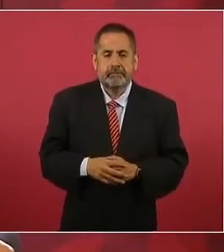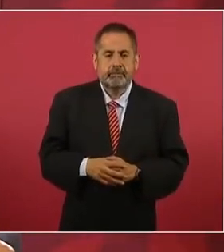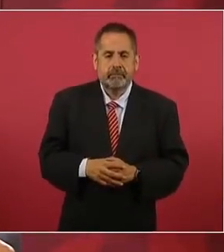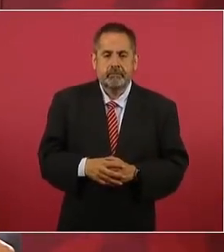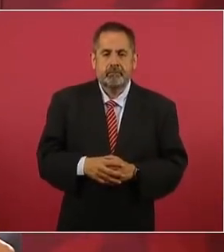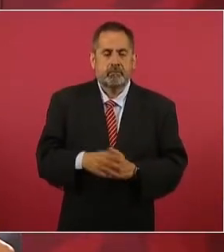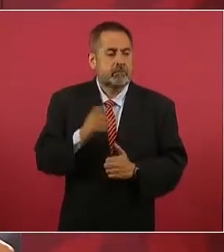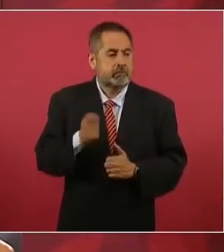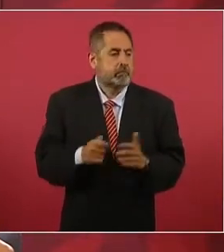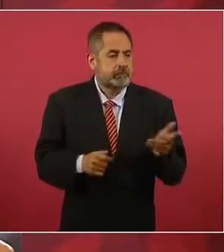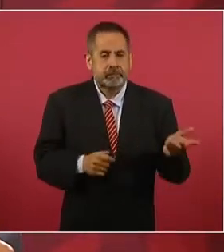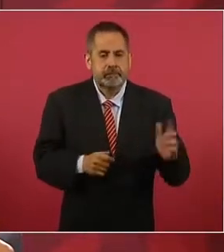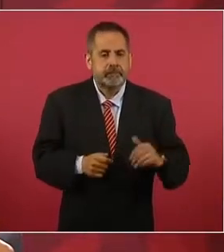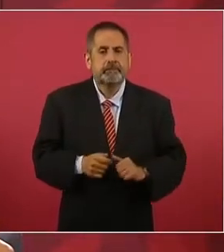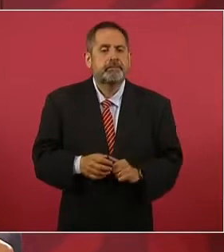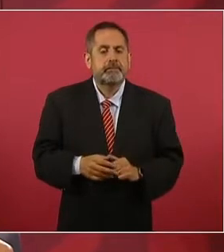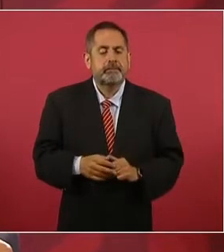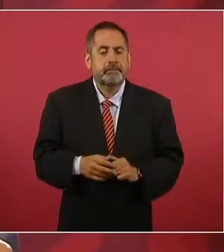no